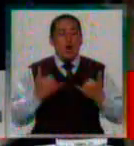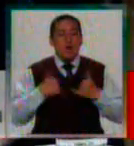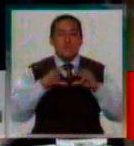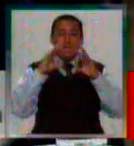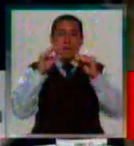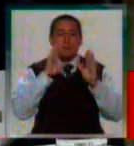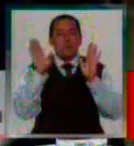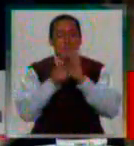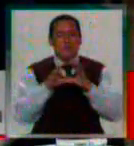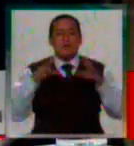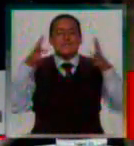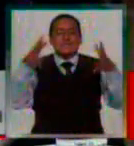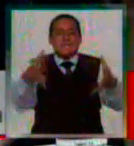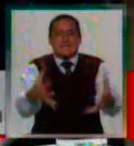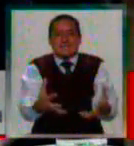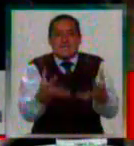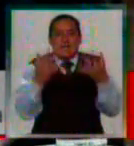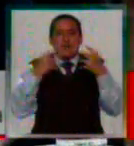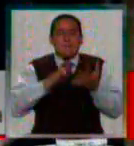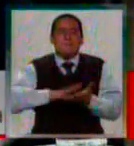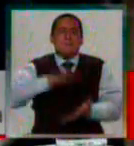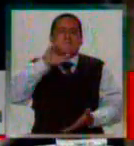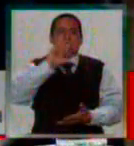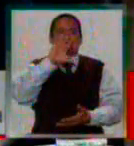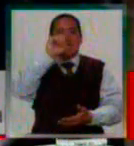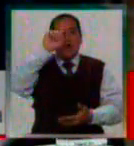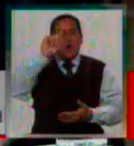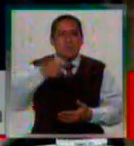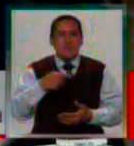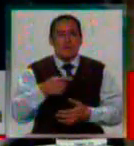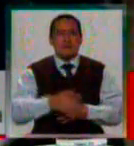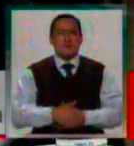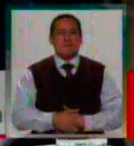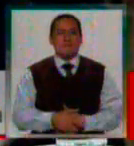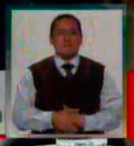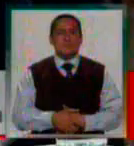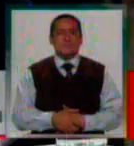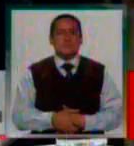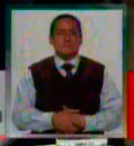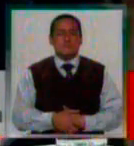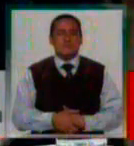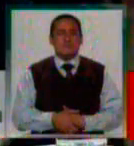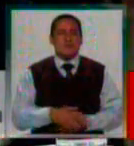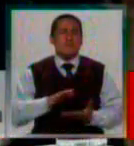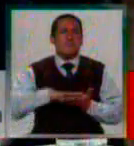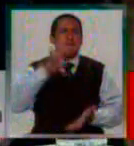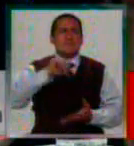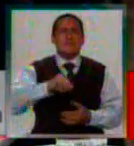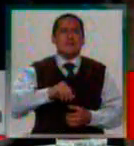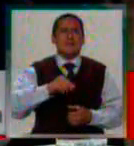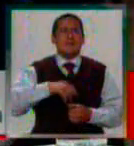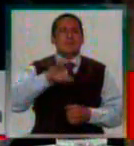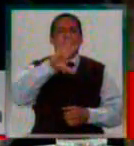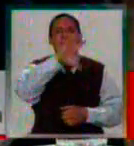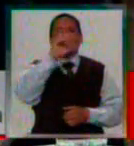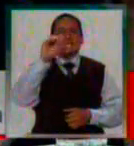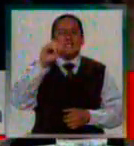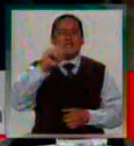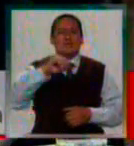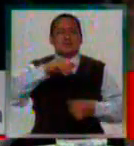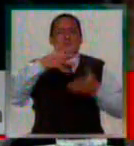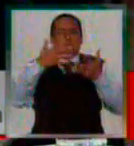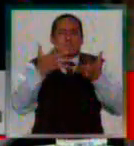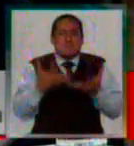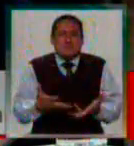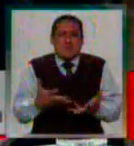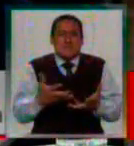se han removido más de 5000 eh más de más de 500 toneladas